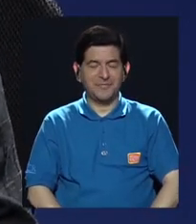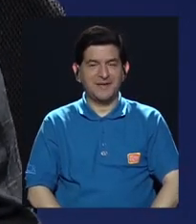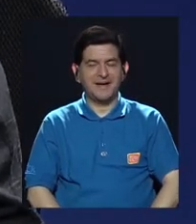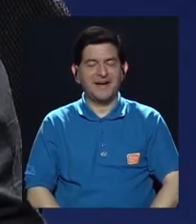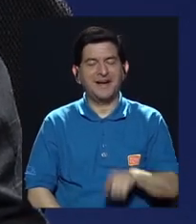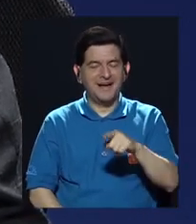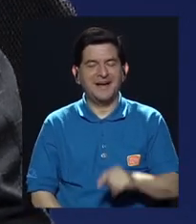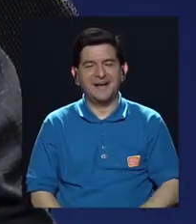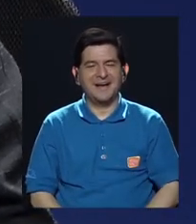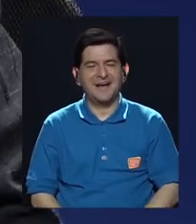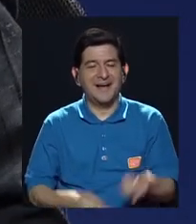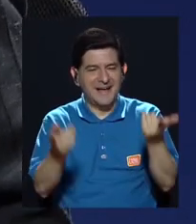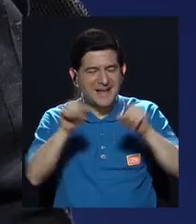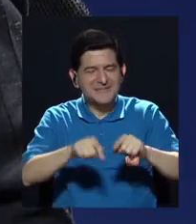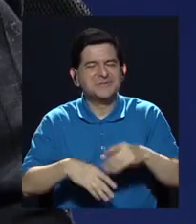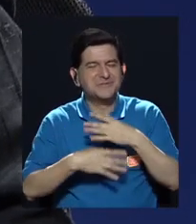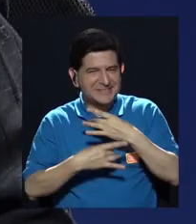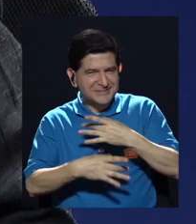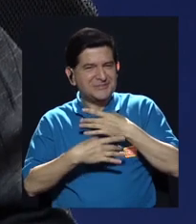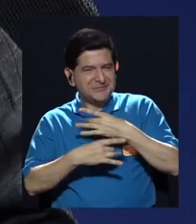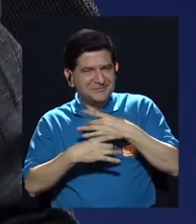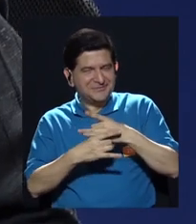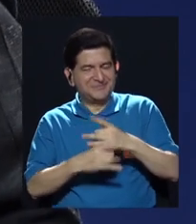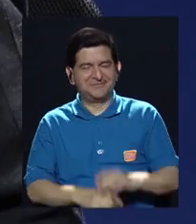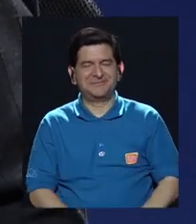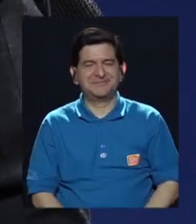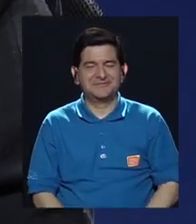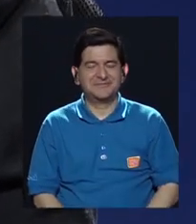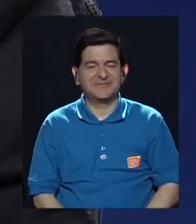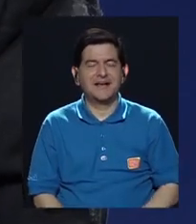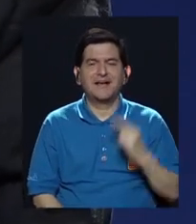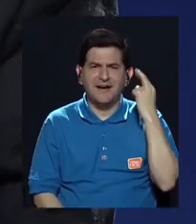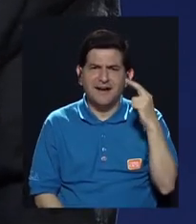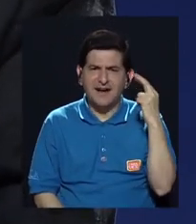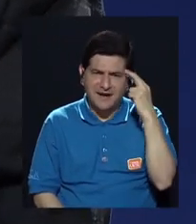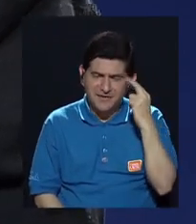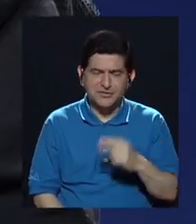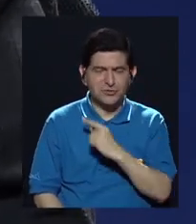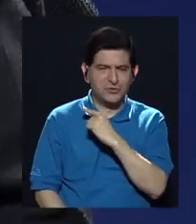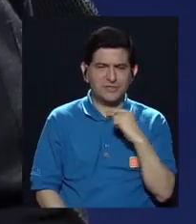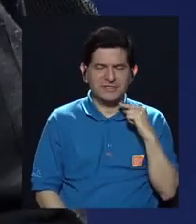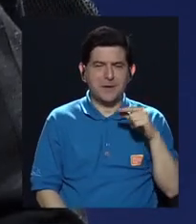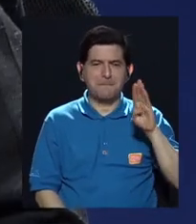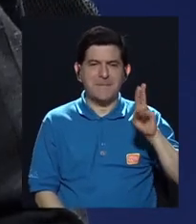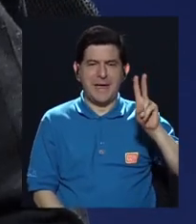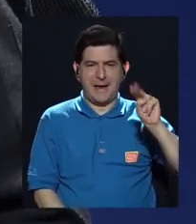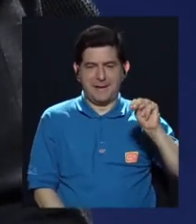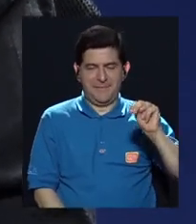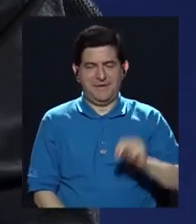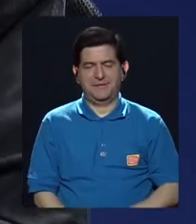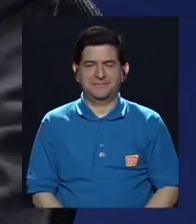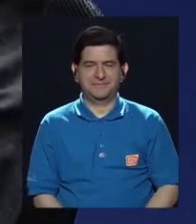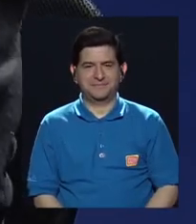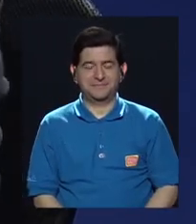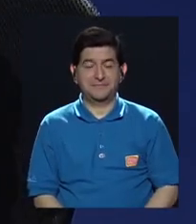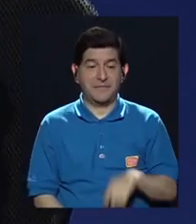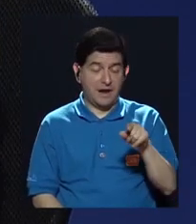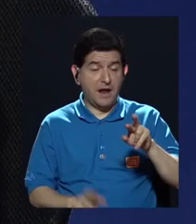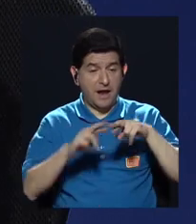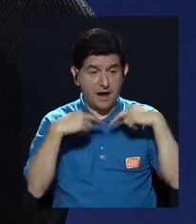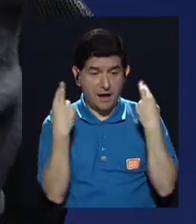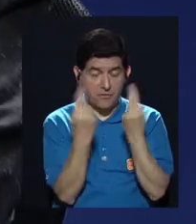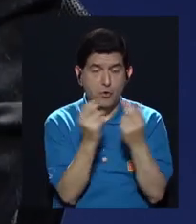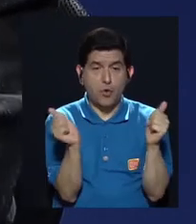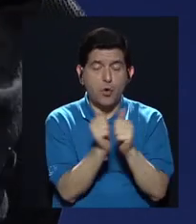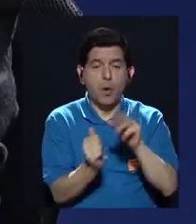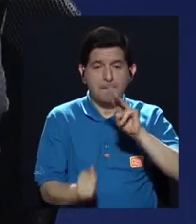Muy simpático el incidente que fue a causa del padre Núñez. ¿Cuál es? Que el padre se